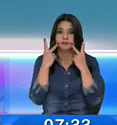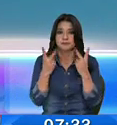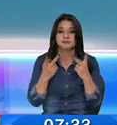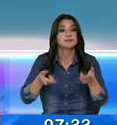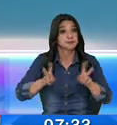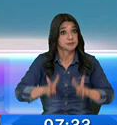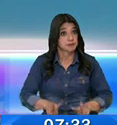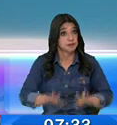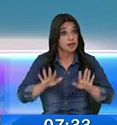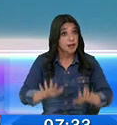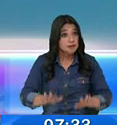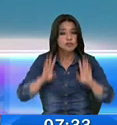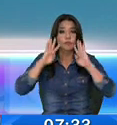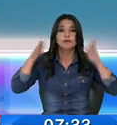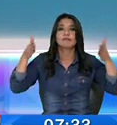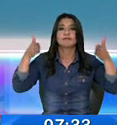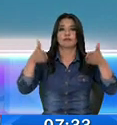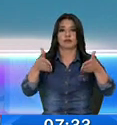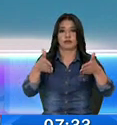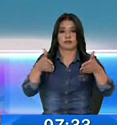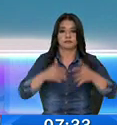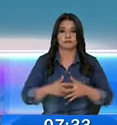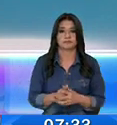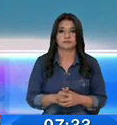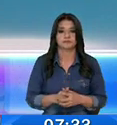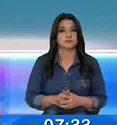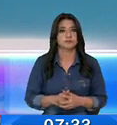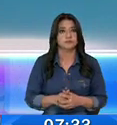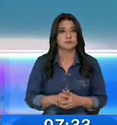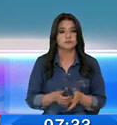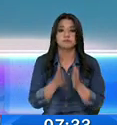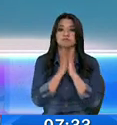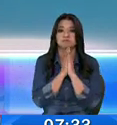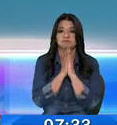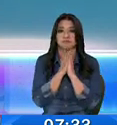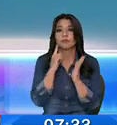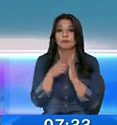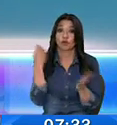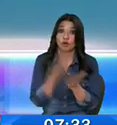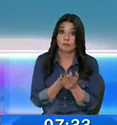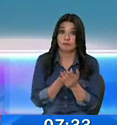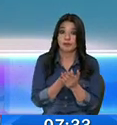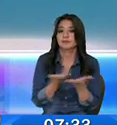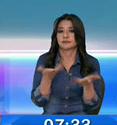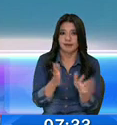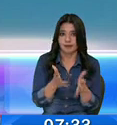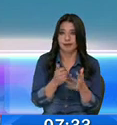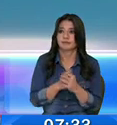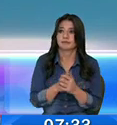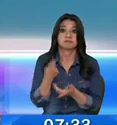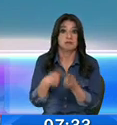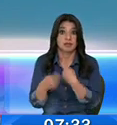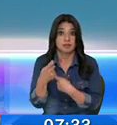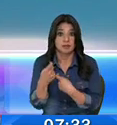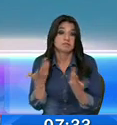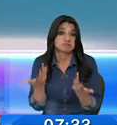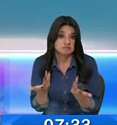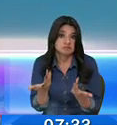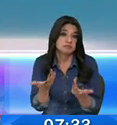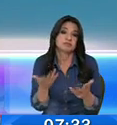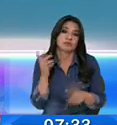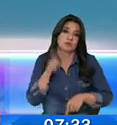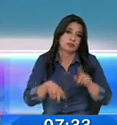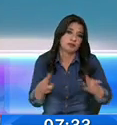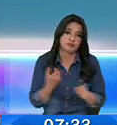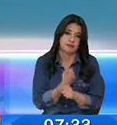desde esa perspectiva porque si no hay una demanda si no tienes poder adquisitivo si no tienes un circulante difícilmente vas a poder